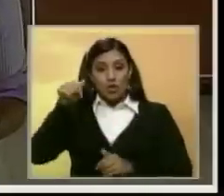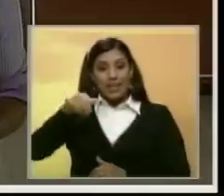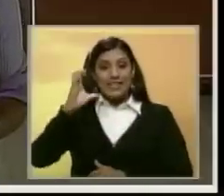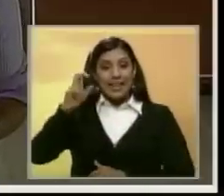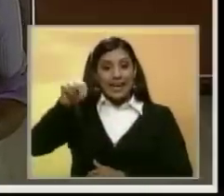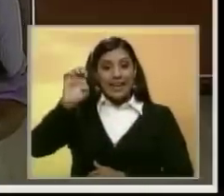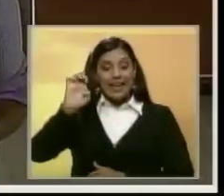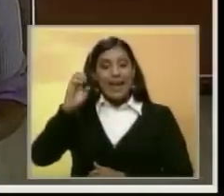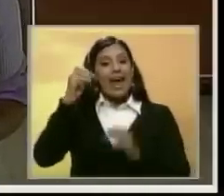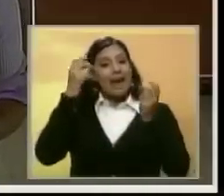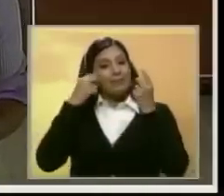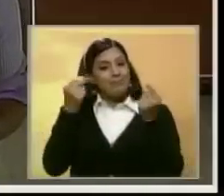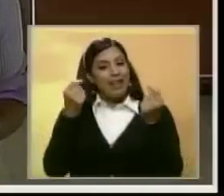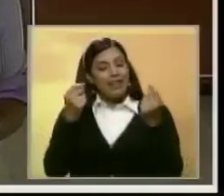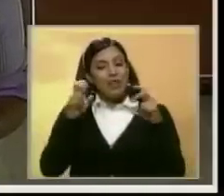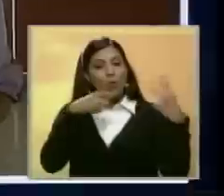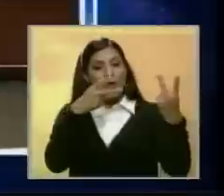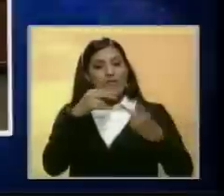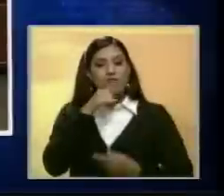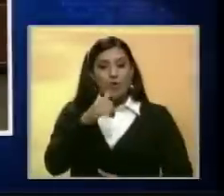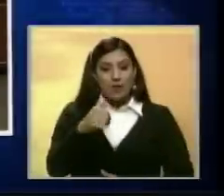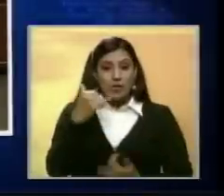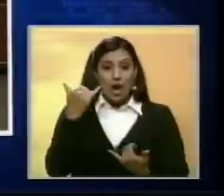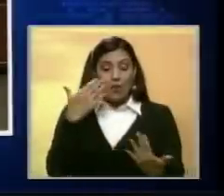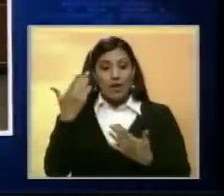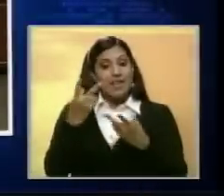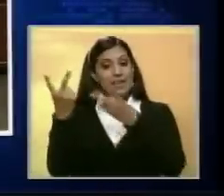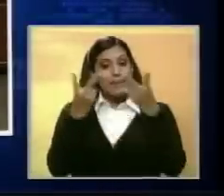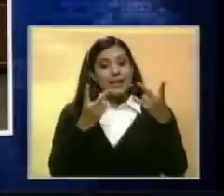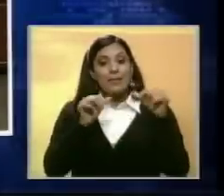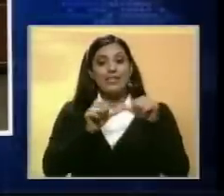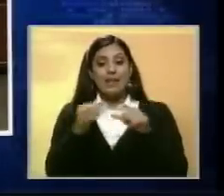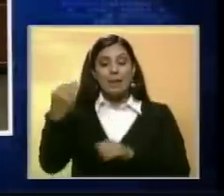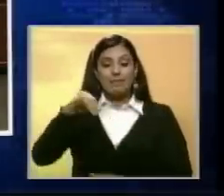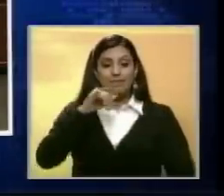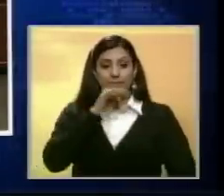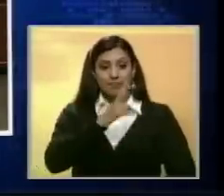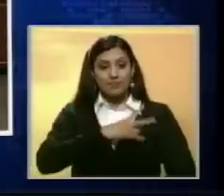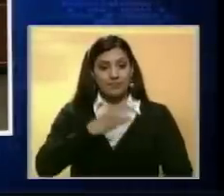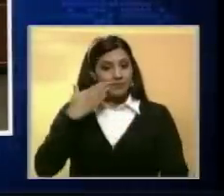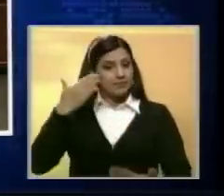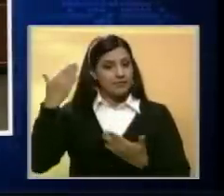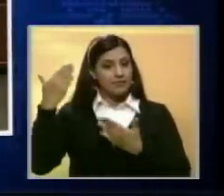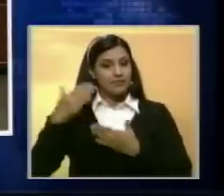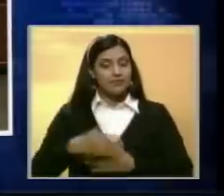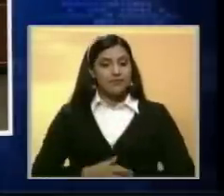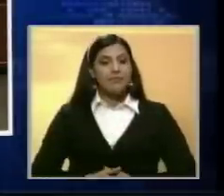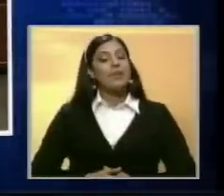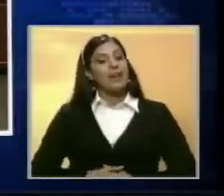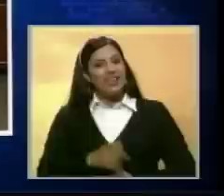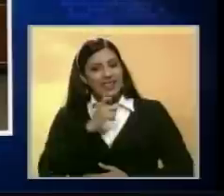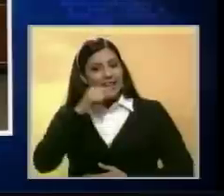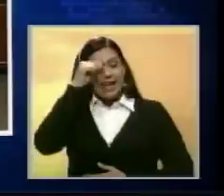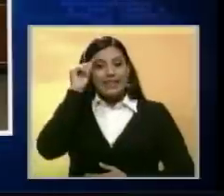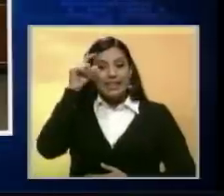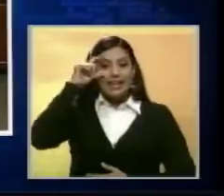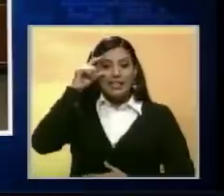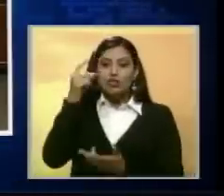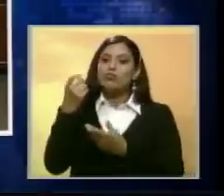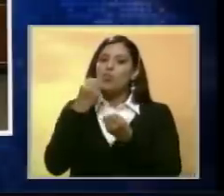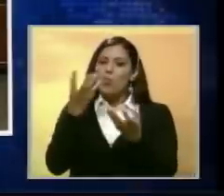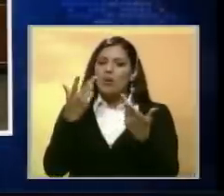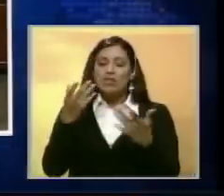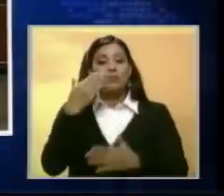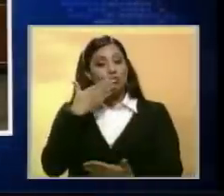CNE atentos a nueva información que surja. Por ahora los invitamos a que continúen con más de la emisión meridiana de Noticiero Venevisión. Endrina, Néstor. Así